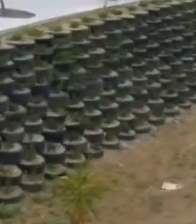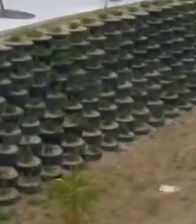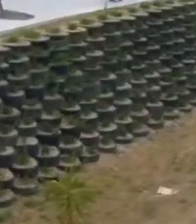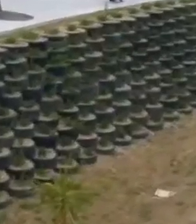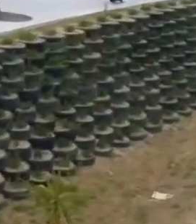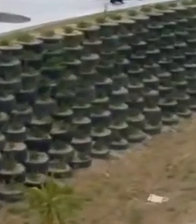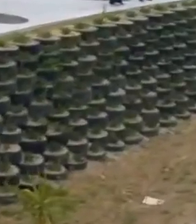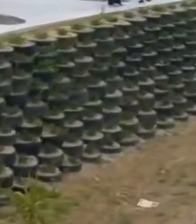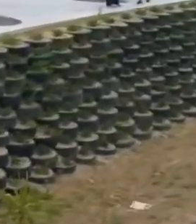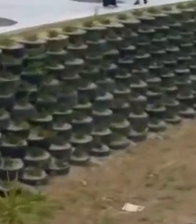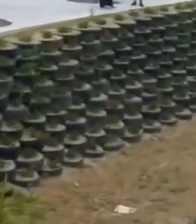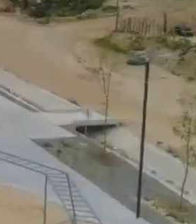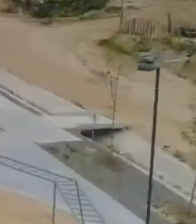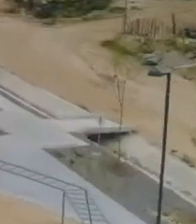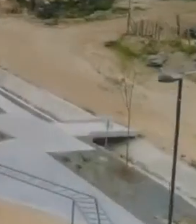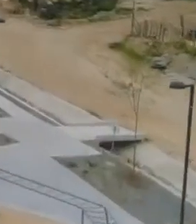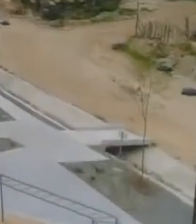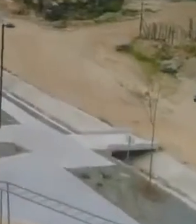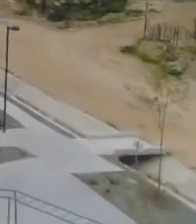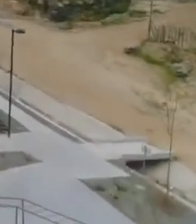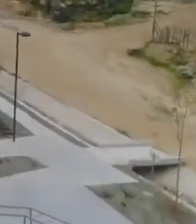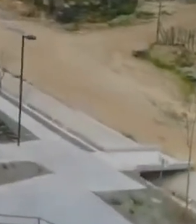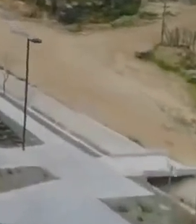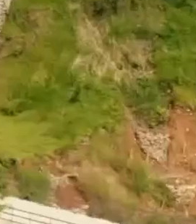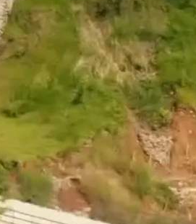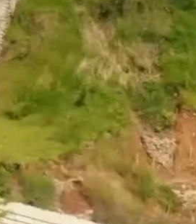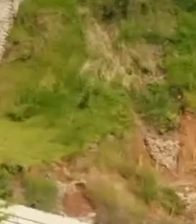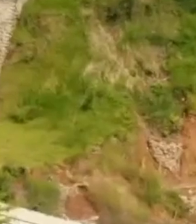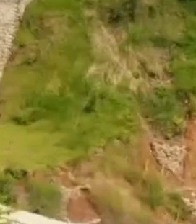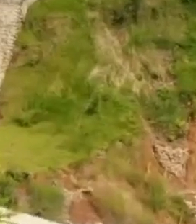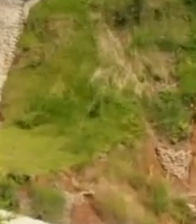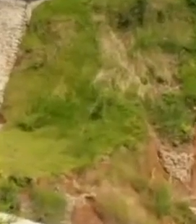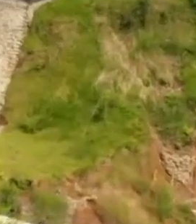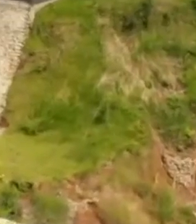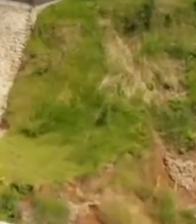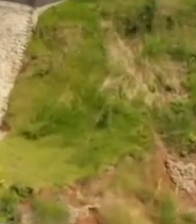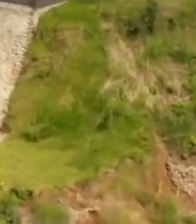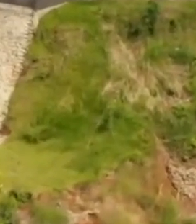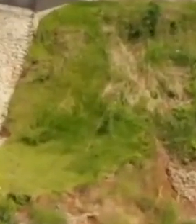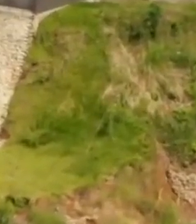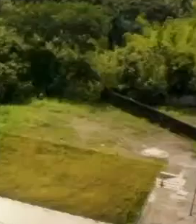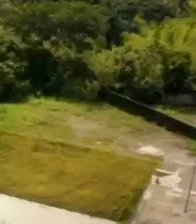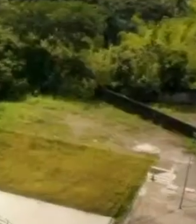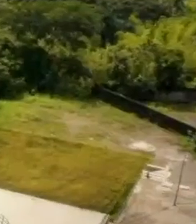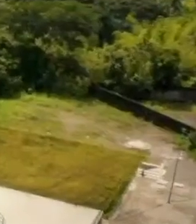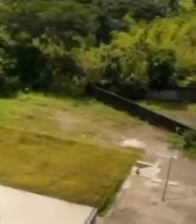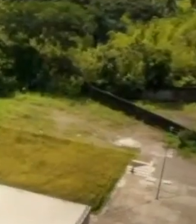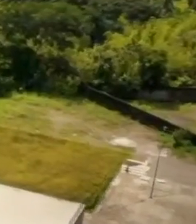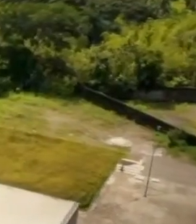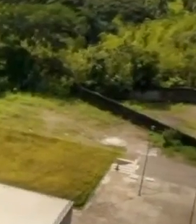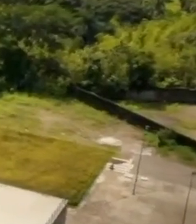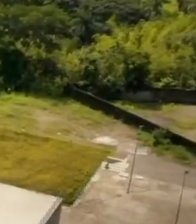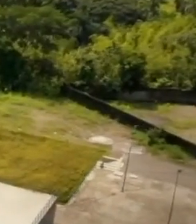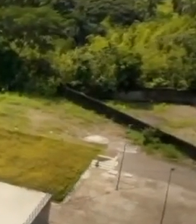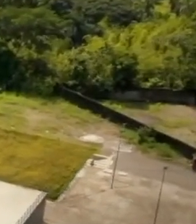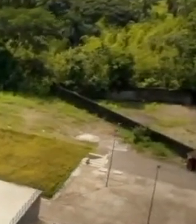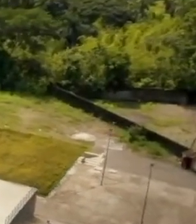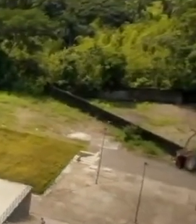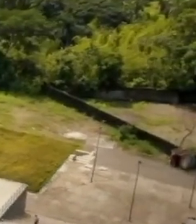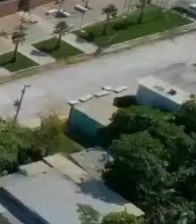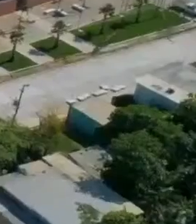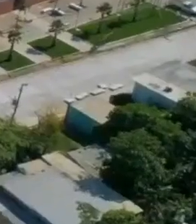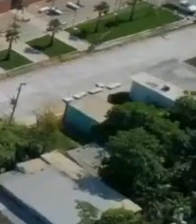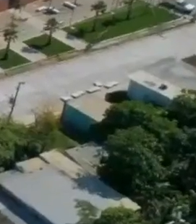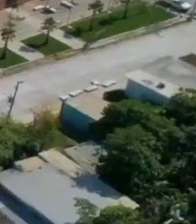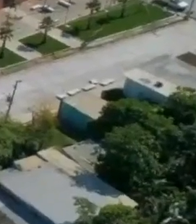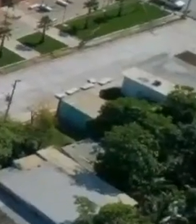Su objetivo es mejorar el bienestar de la gente en barrios marginados de nuestras ciudades. En estos tres años, hemos